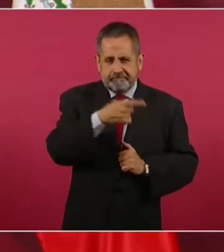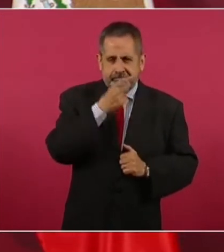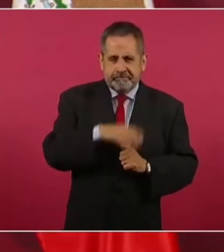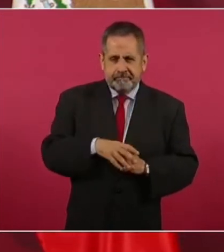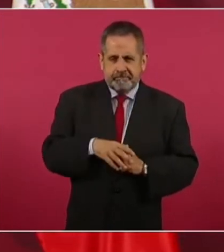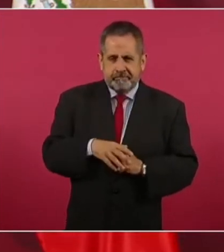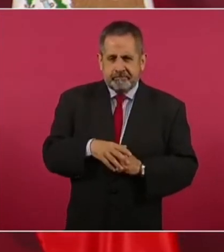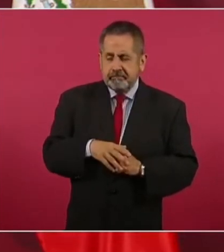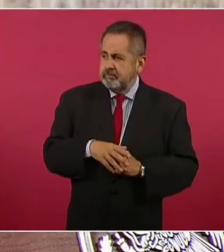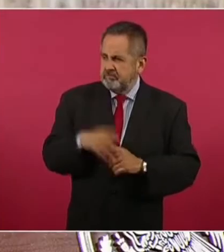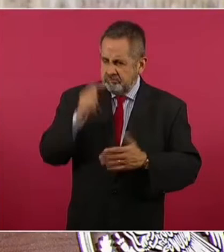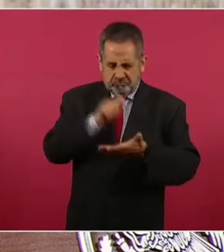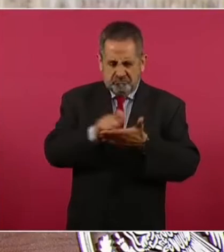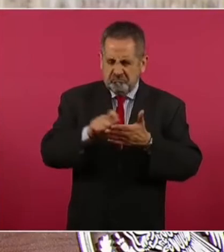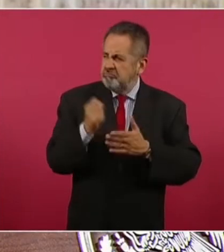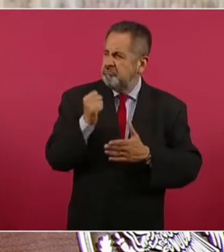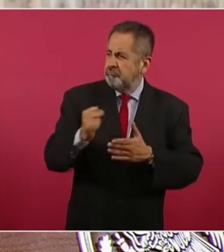ser temido que ser amado.